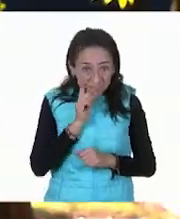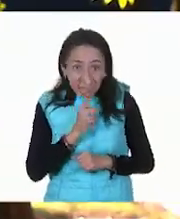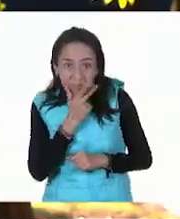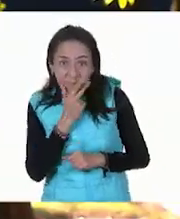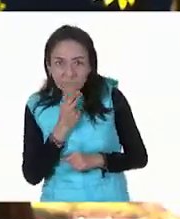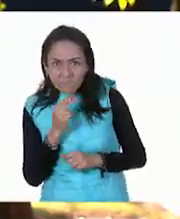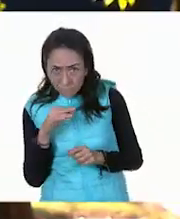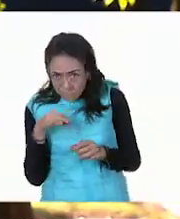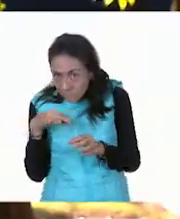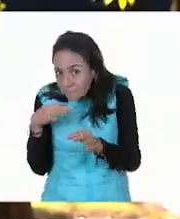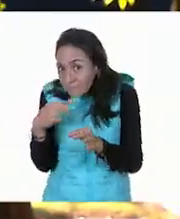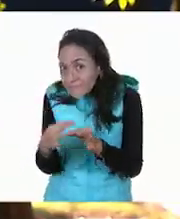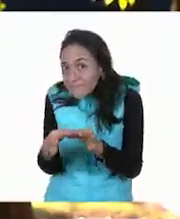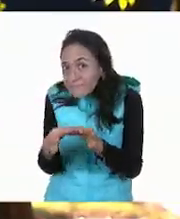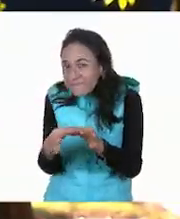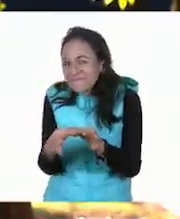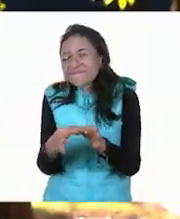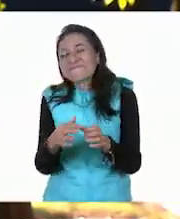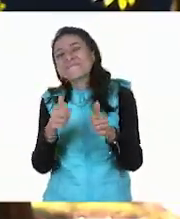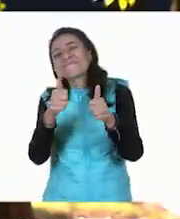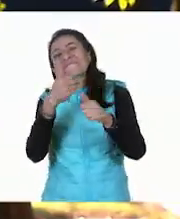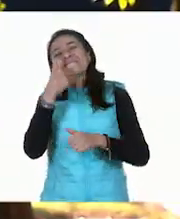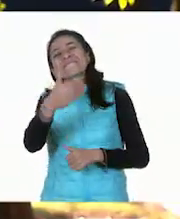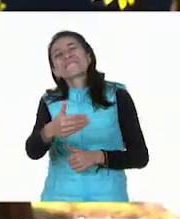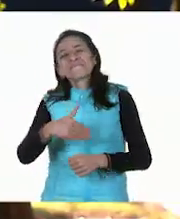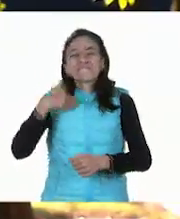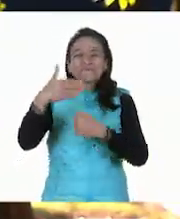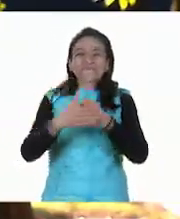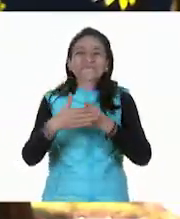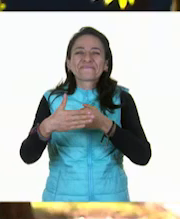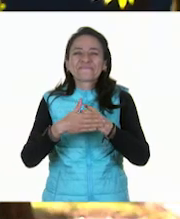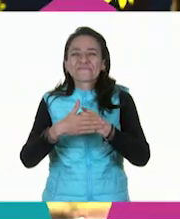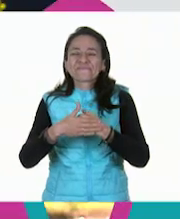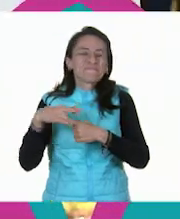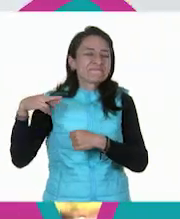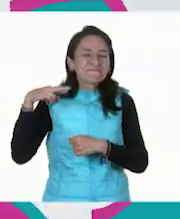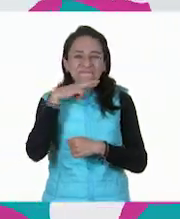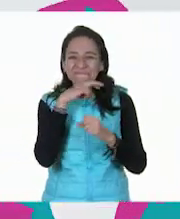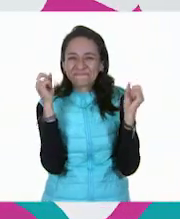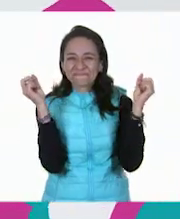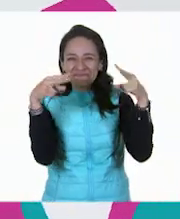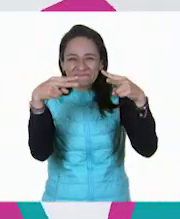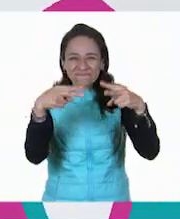¡Muy bien! ¡Nos vemos pronto!